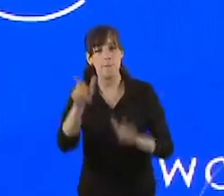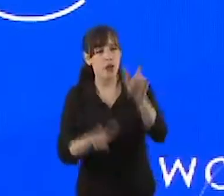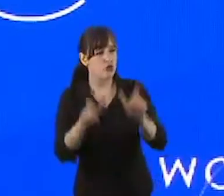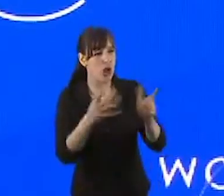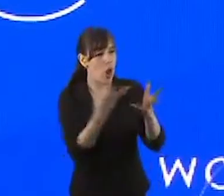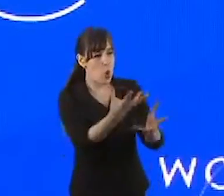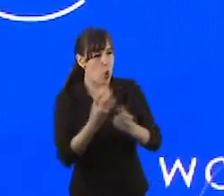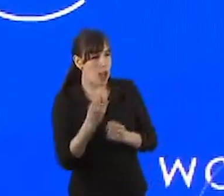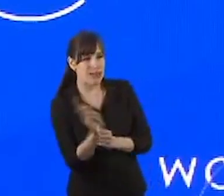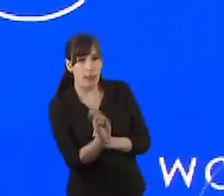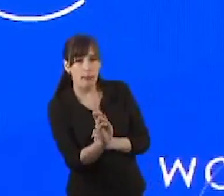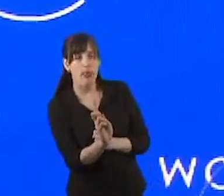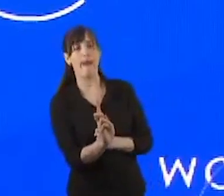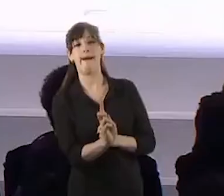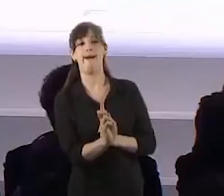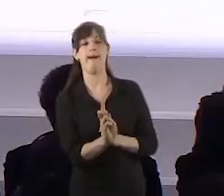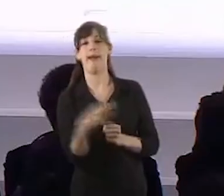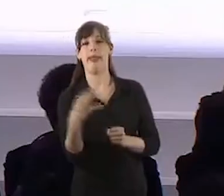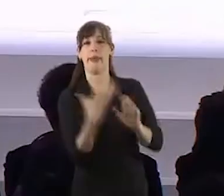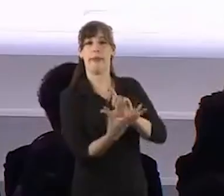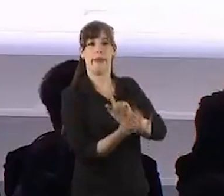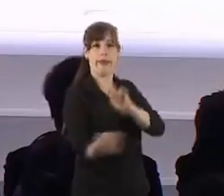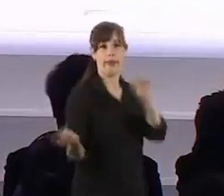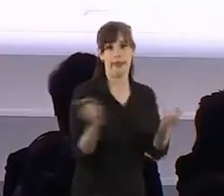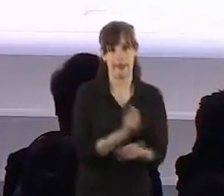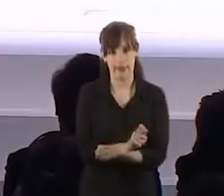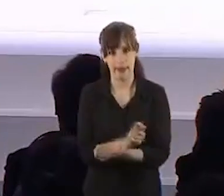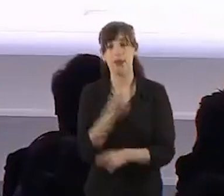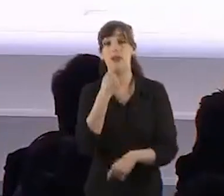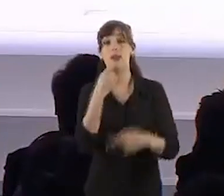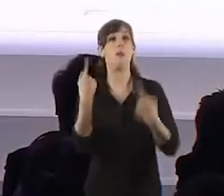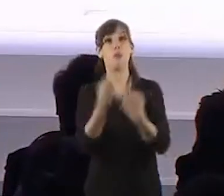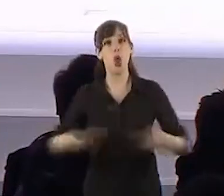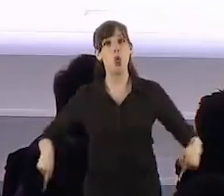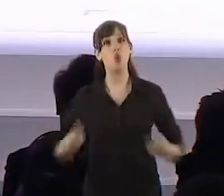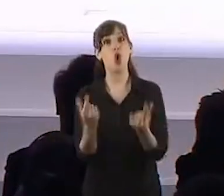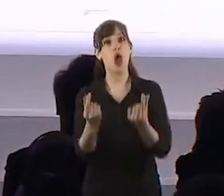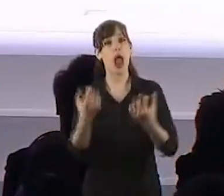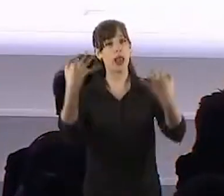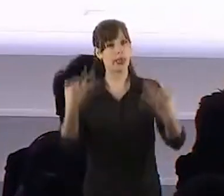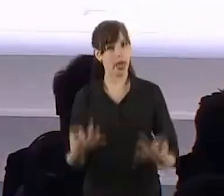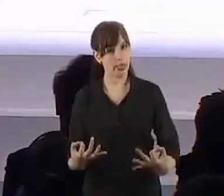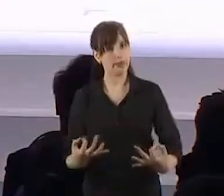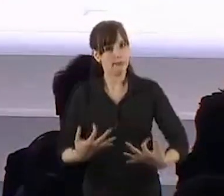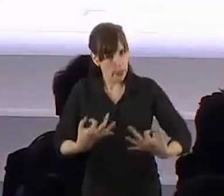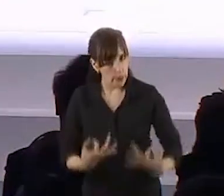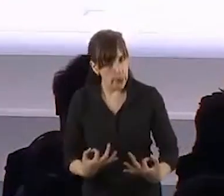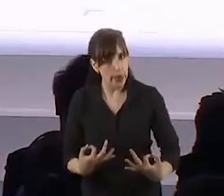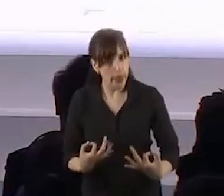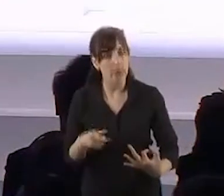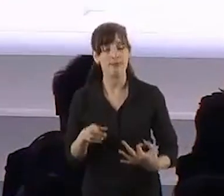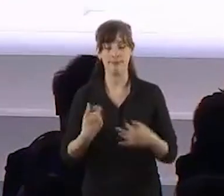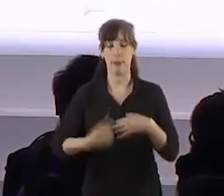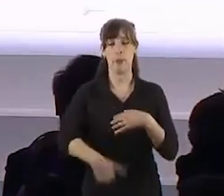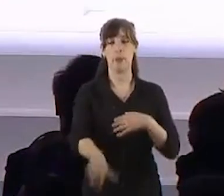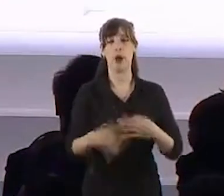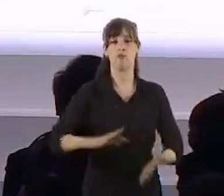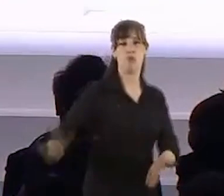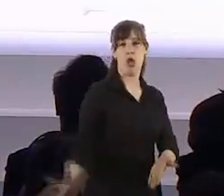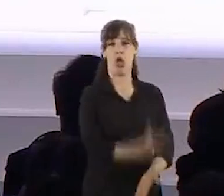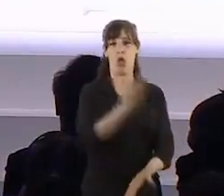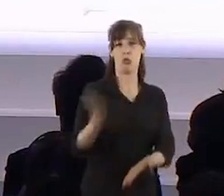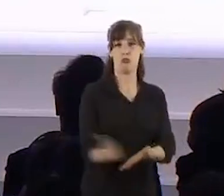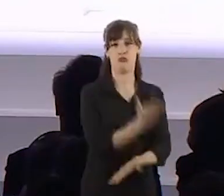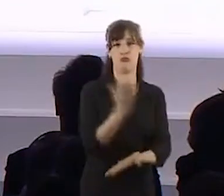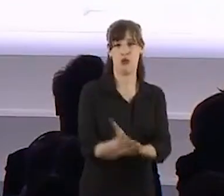que el mercado le está demandando. Si genera un producto de buena calidad a un buen precio atractivo, le va a ir bien y va a producir más.